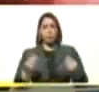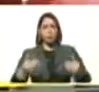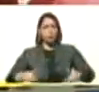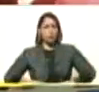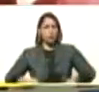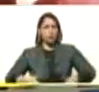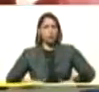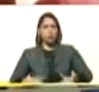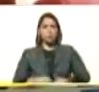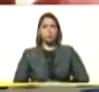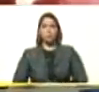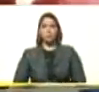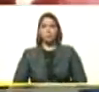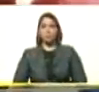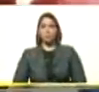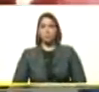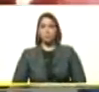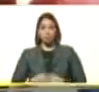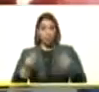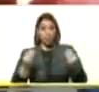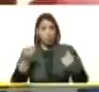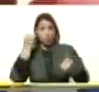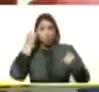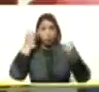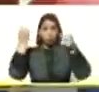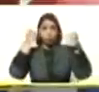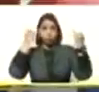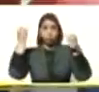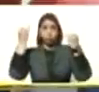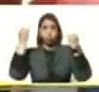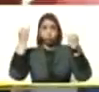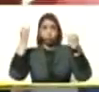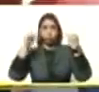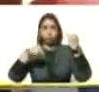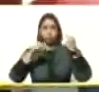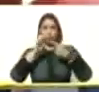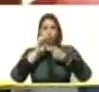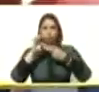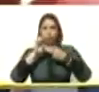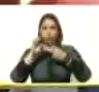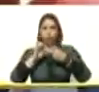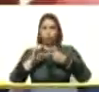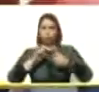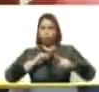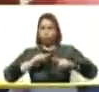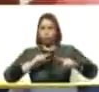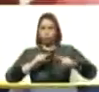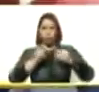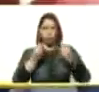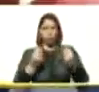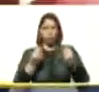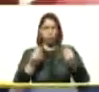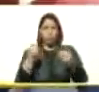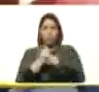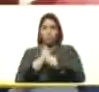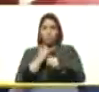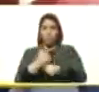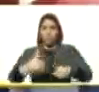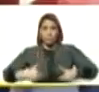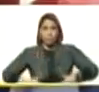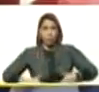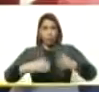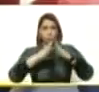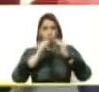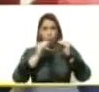esfuerzo, con mucha inteligencia, estrategia y con el trabajo y el esfuerzo de